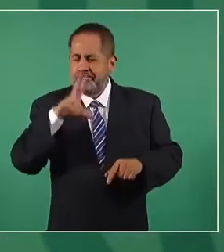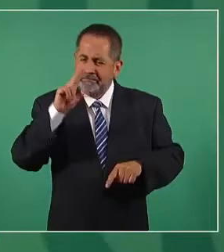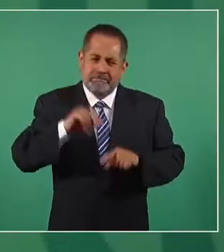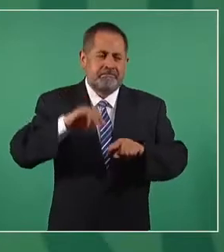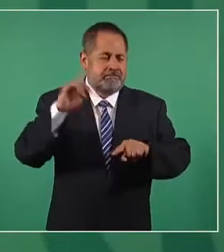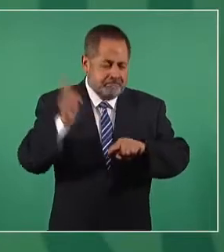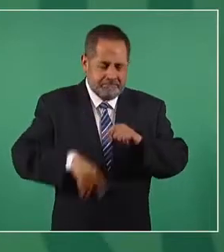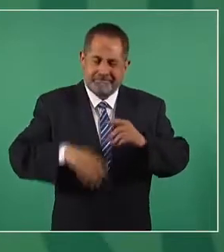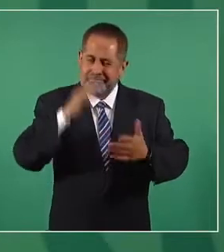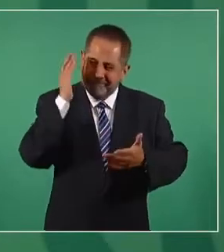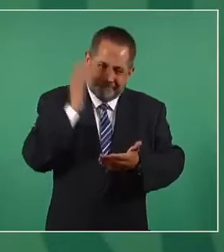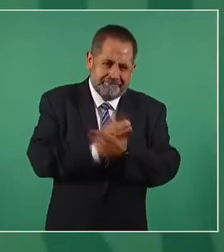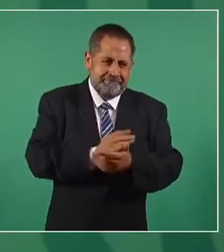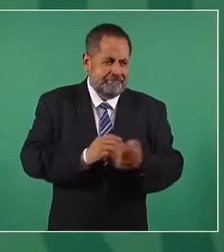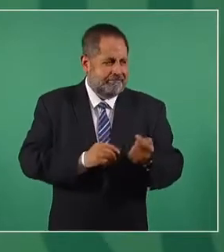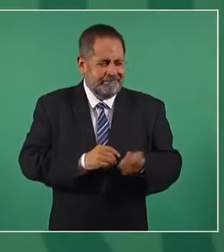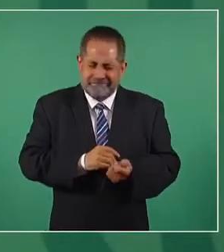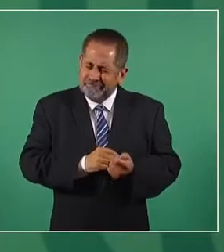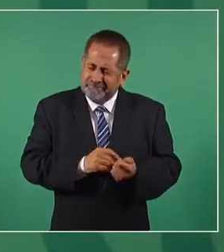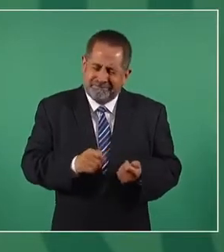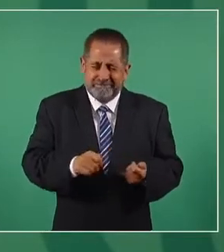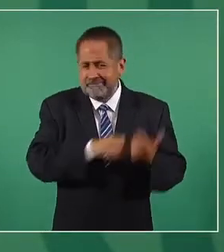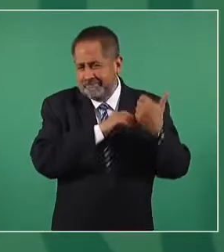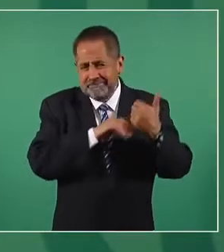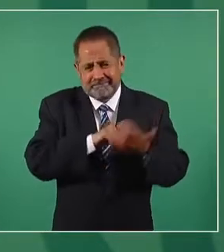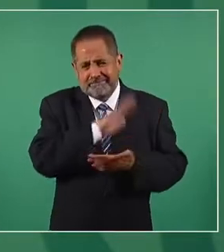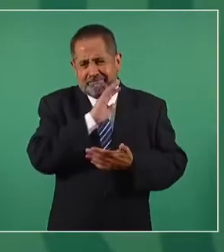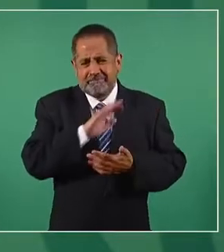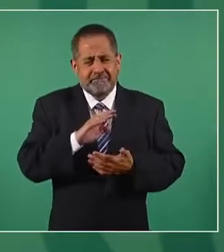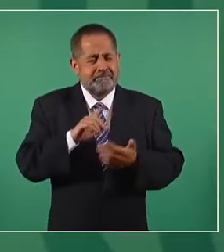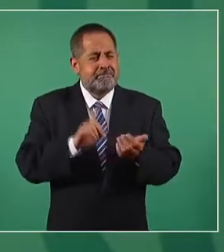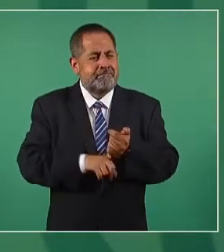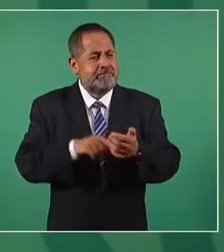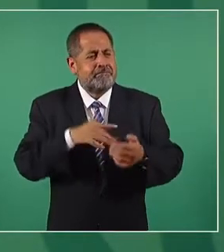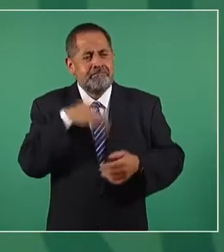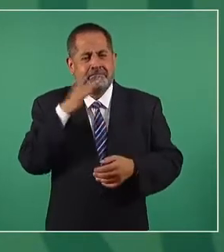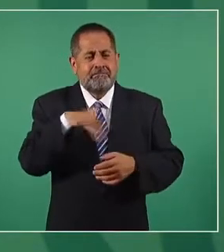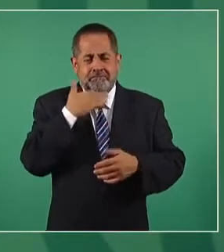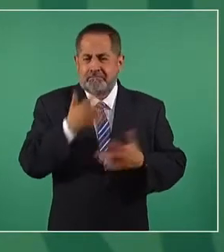erradique, que se destierre la corrupción